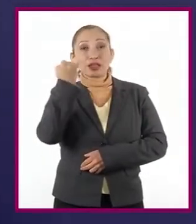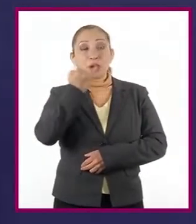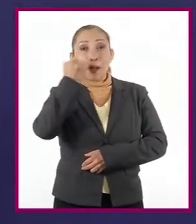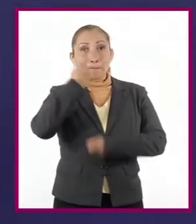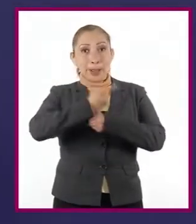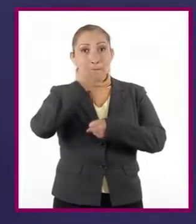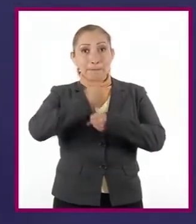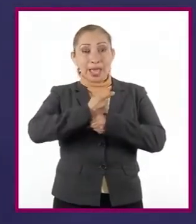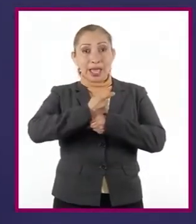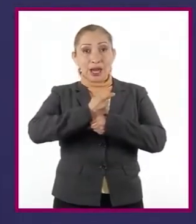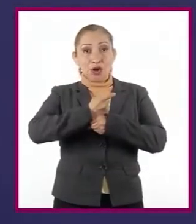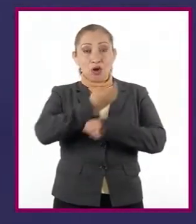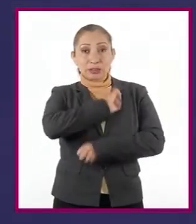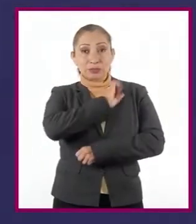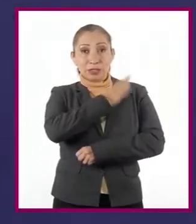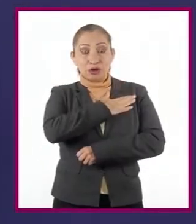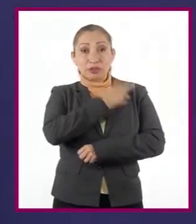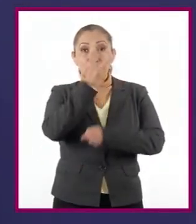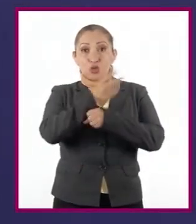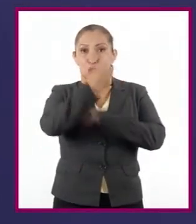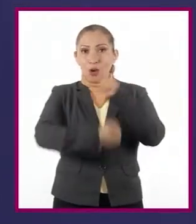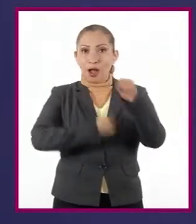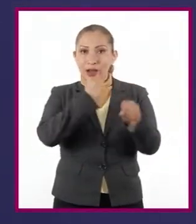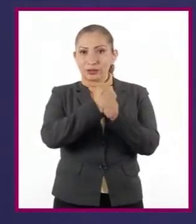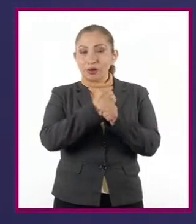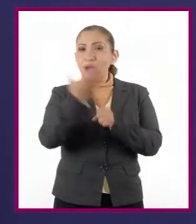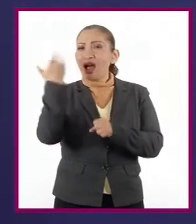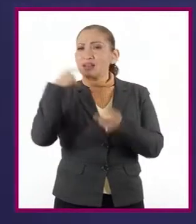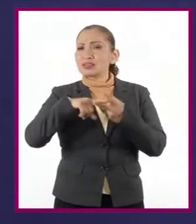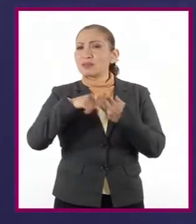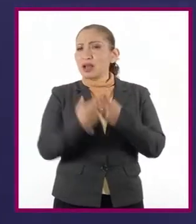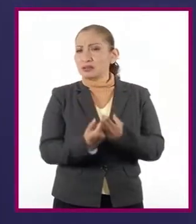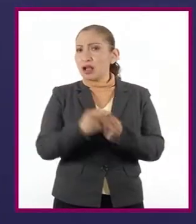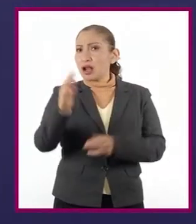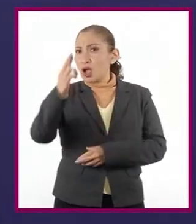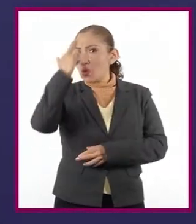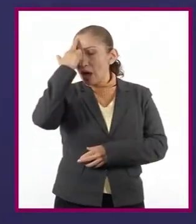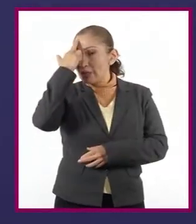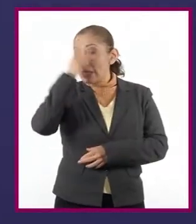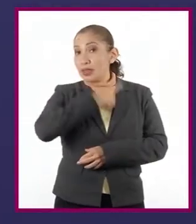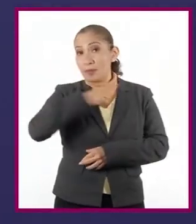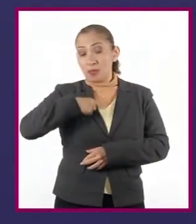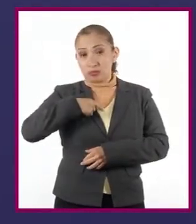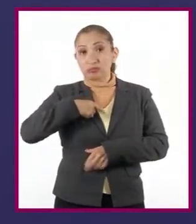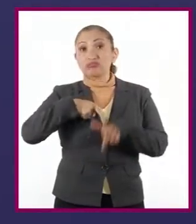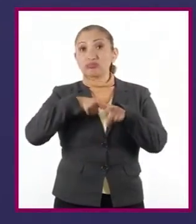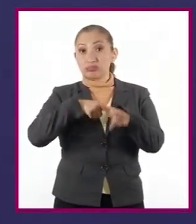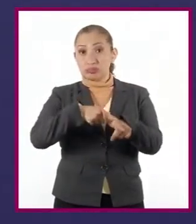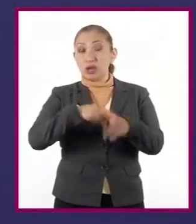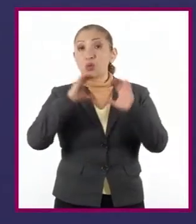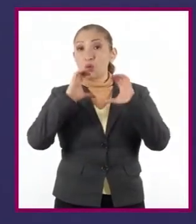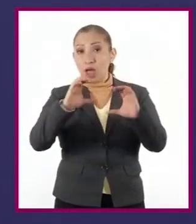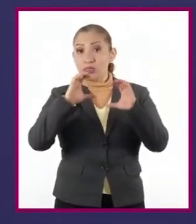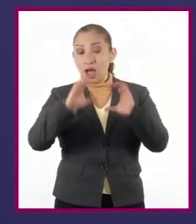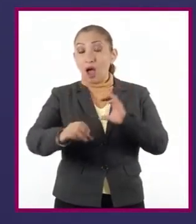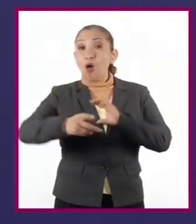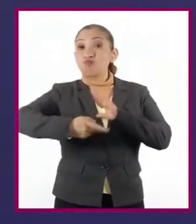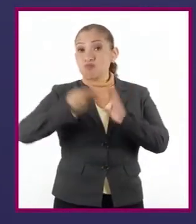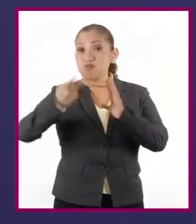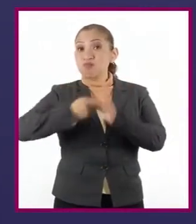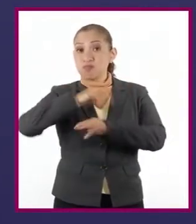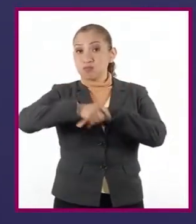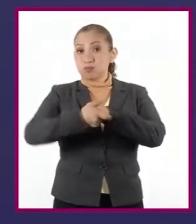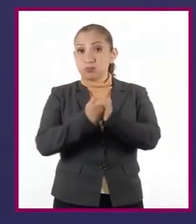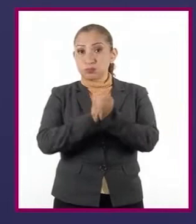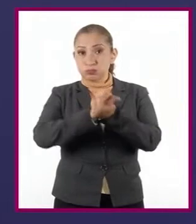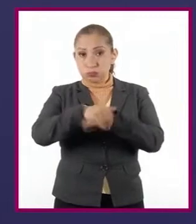de segundo grado de secundaria. Antes de iniciar, les recuerdo que debemos seguir cuidándonos, lavando frecuentemente